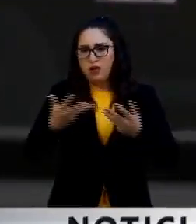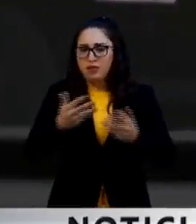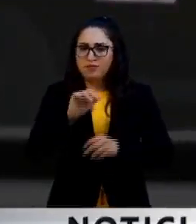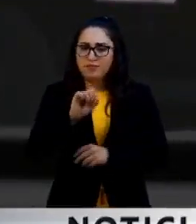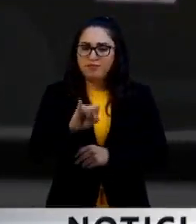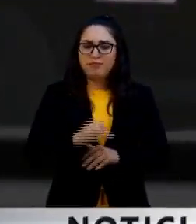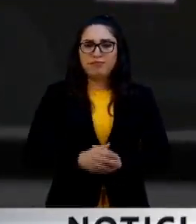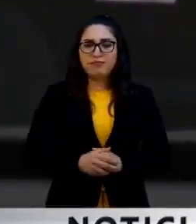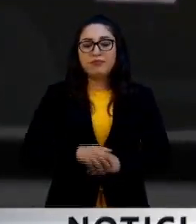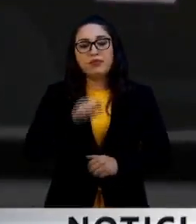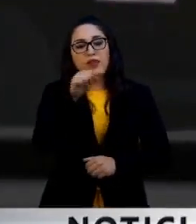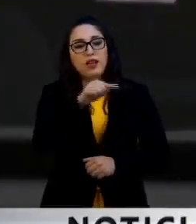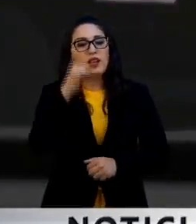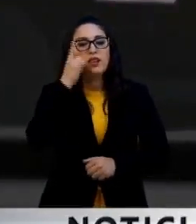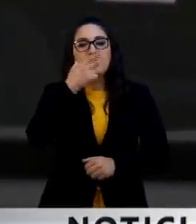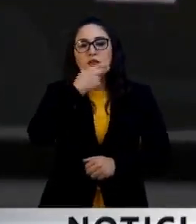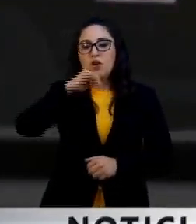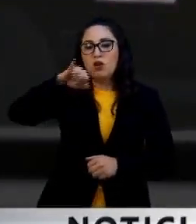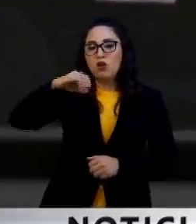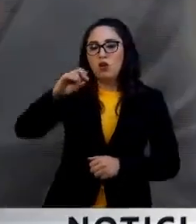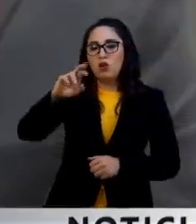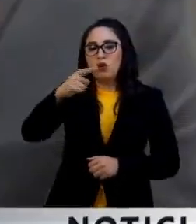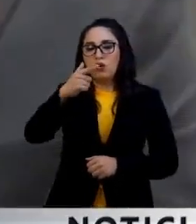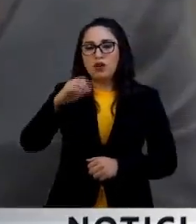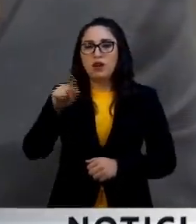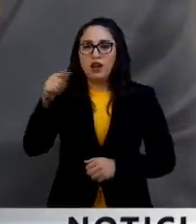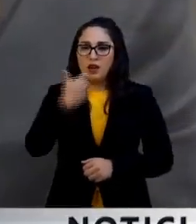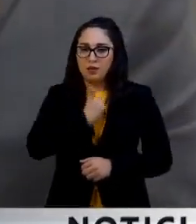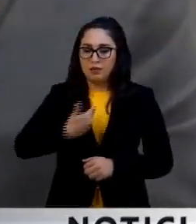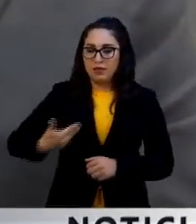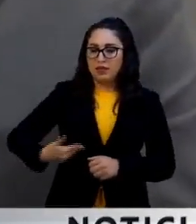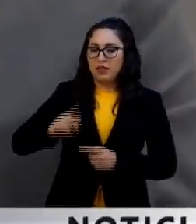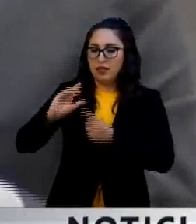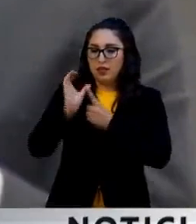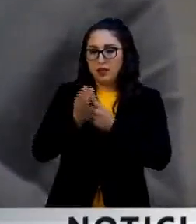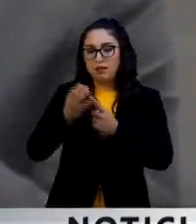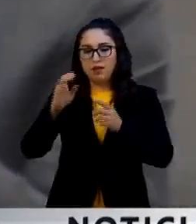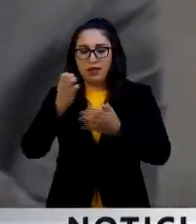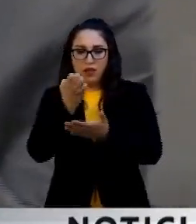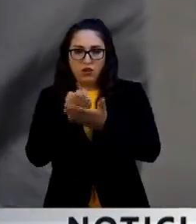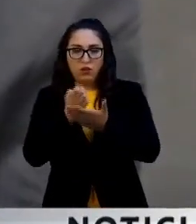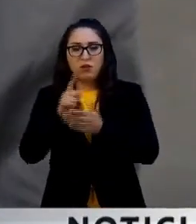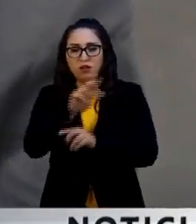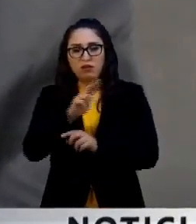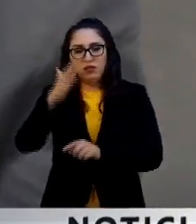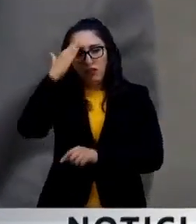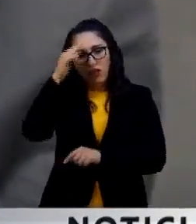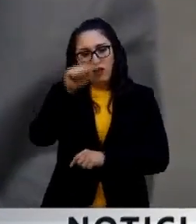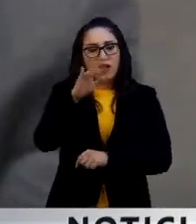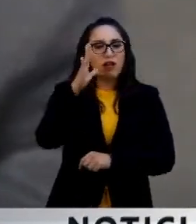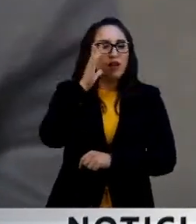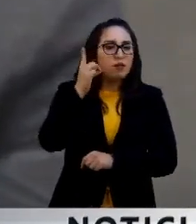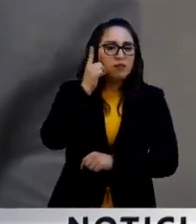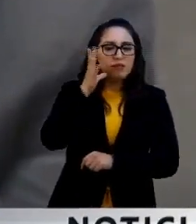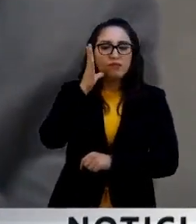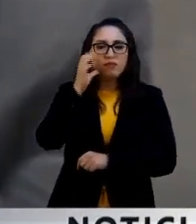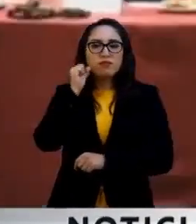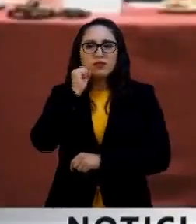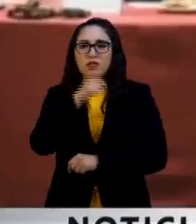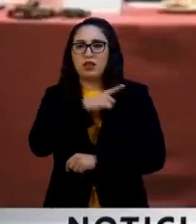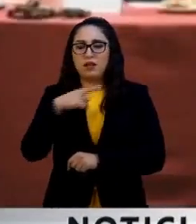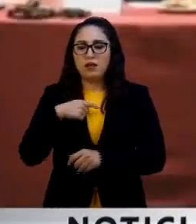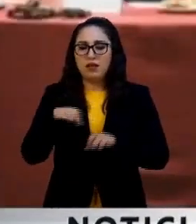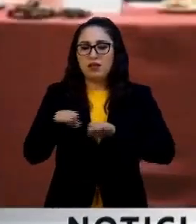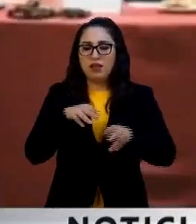Mientras tanto, el diputado Jorge Ernesto Insunza, quien es presidente de la Comisión de Economía, reconoció que el Poder Legislativo tiene la obligación de trabajar para